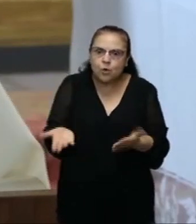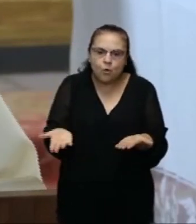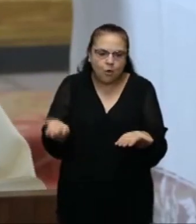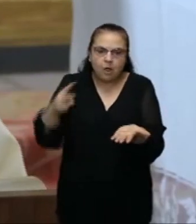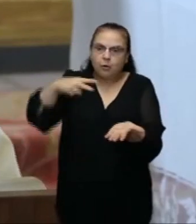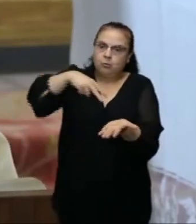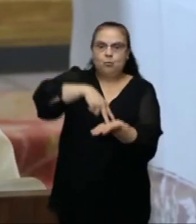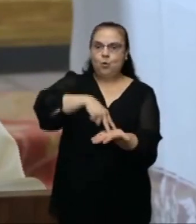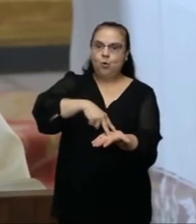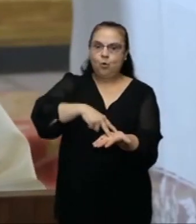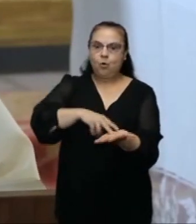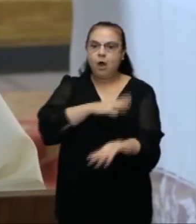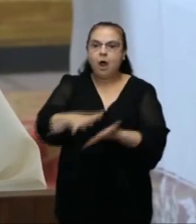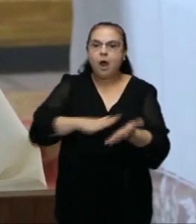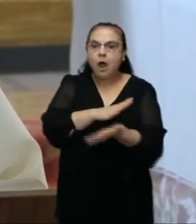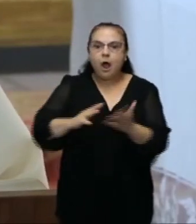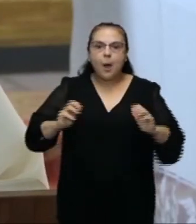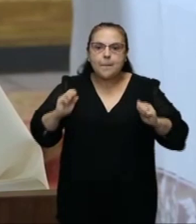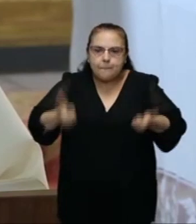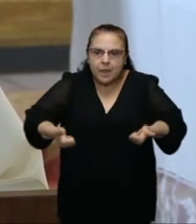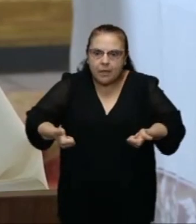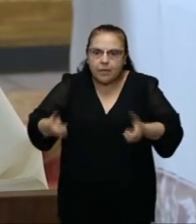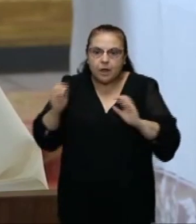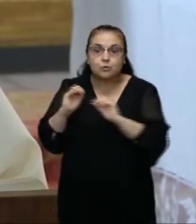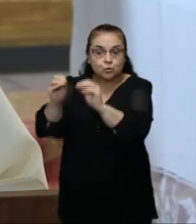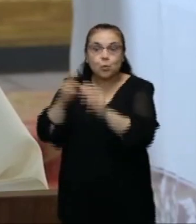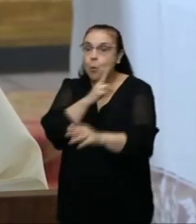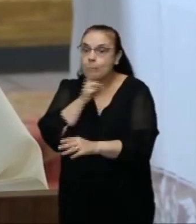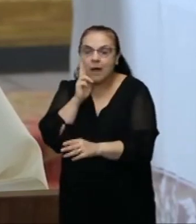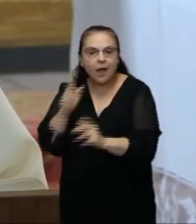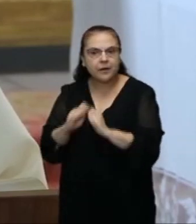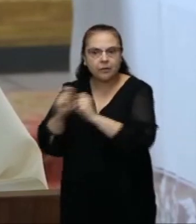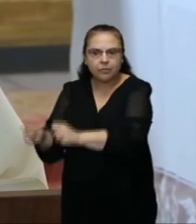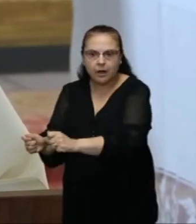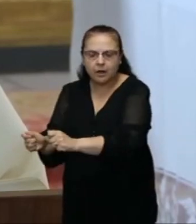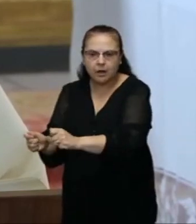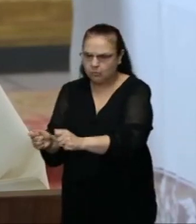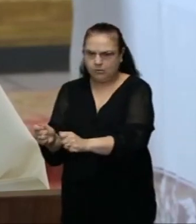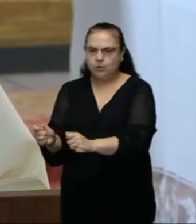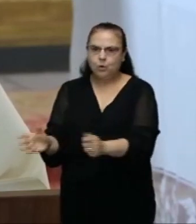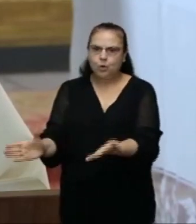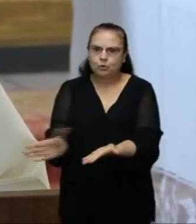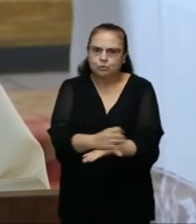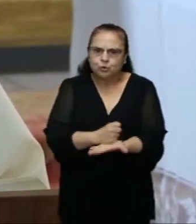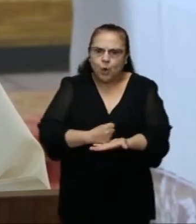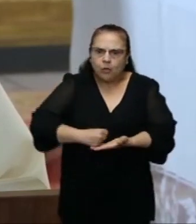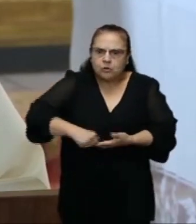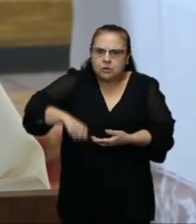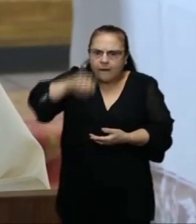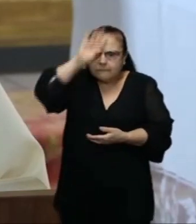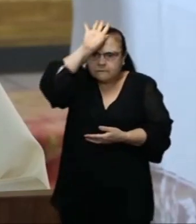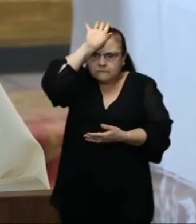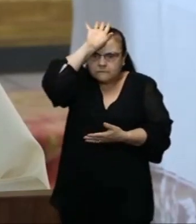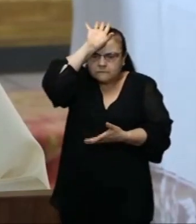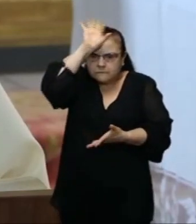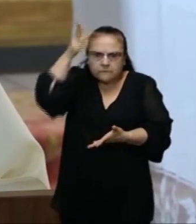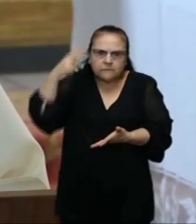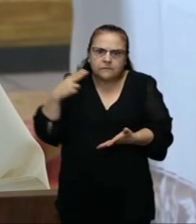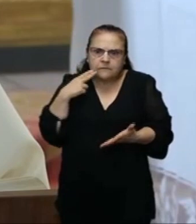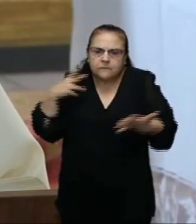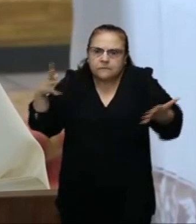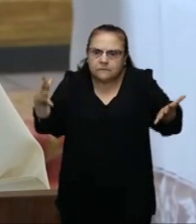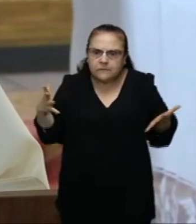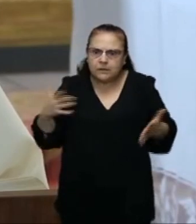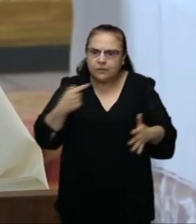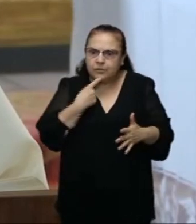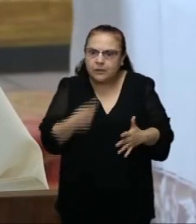hablar, y se lo entregó a su madre. Todos, sobrecogidos de temor, daban gloria a Dios